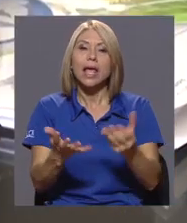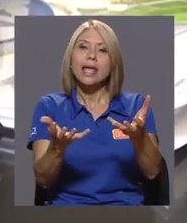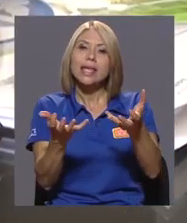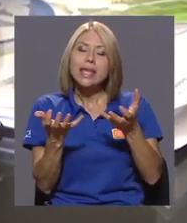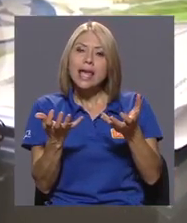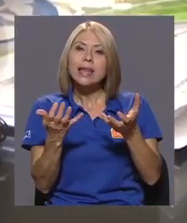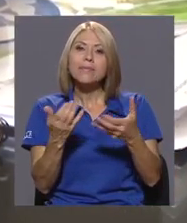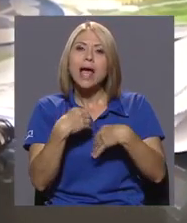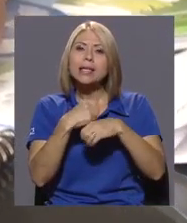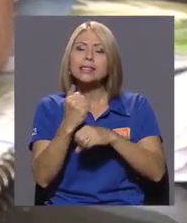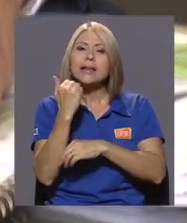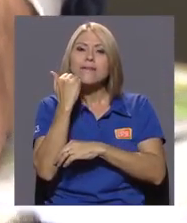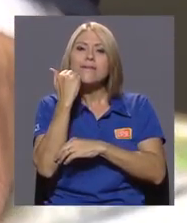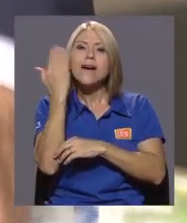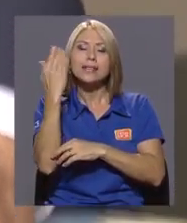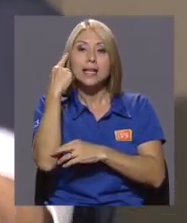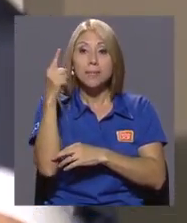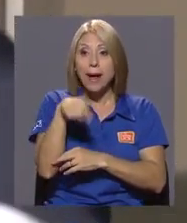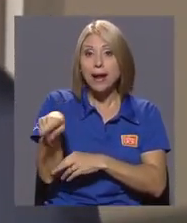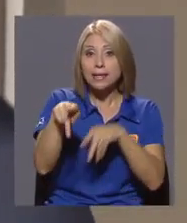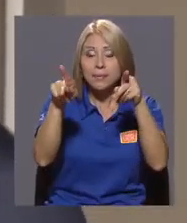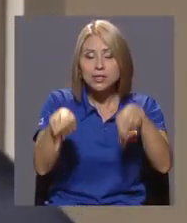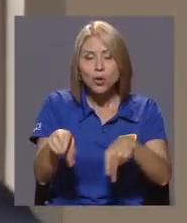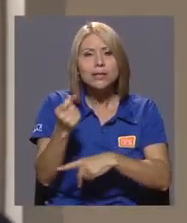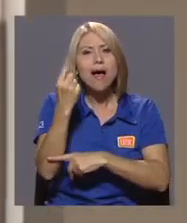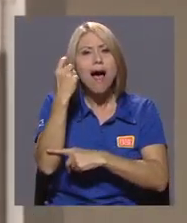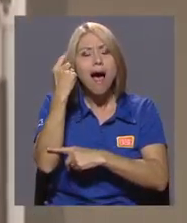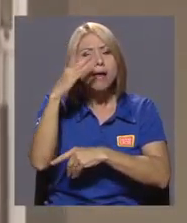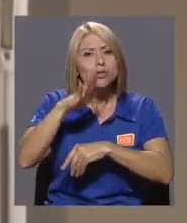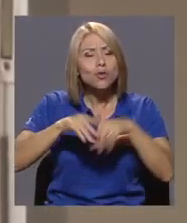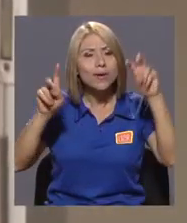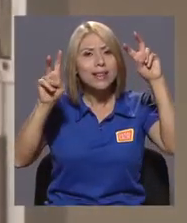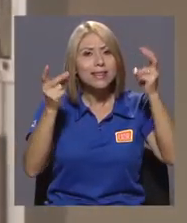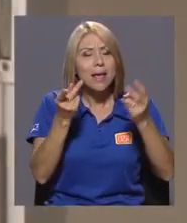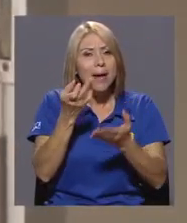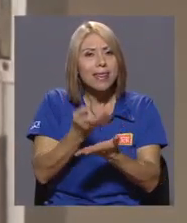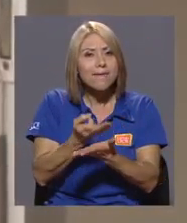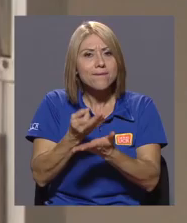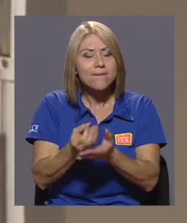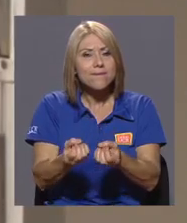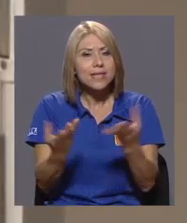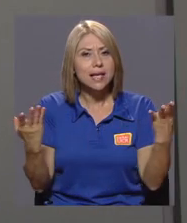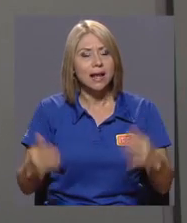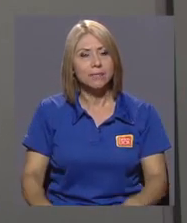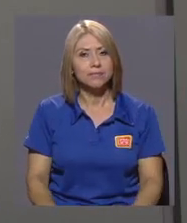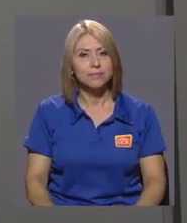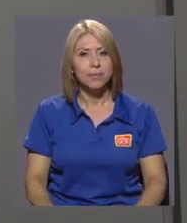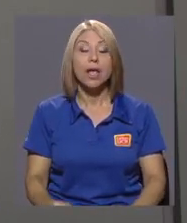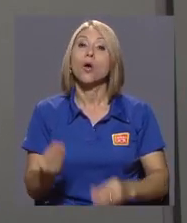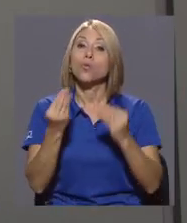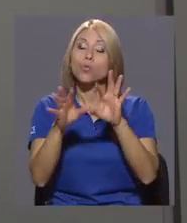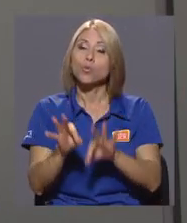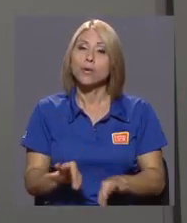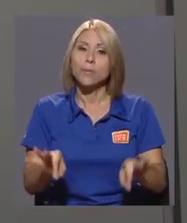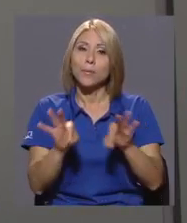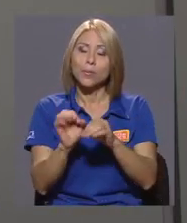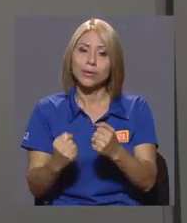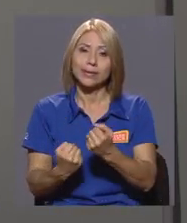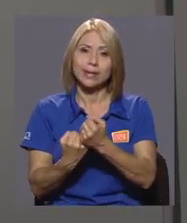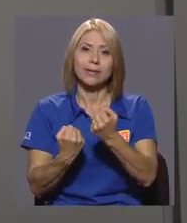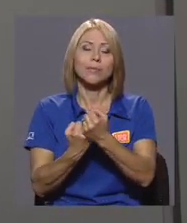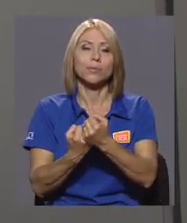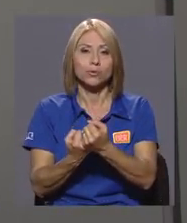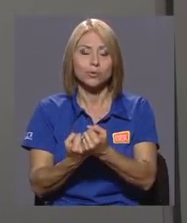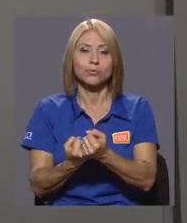facilitar la comprensión a la ciudadanía sobre el tema fiscal. El apoyo ha sido muy, muy importante porque nos permite